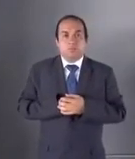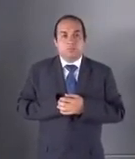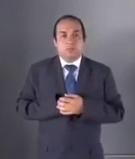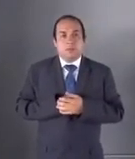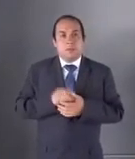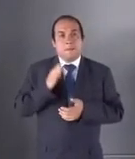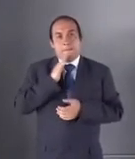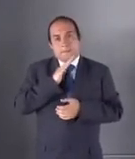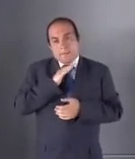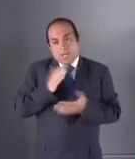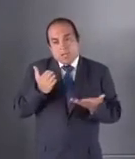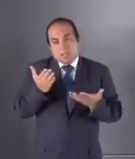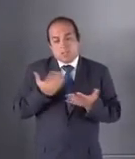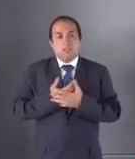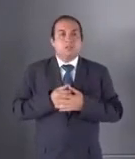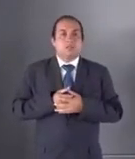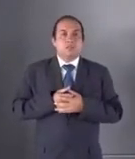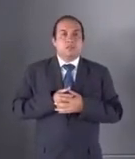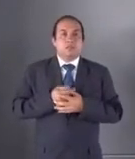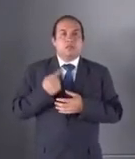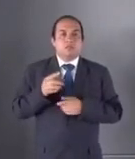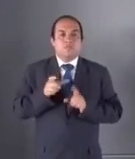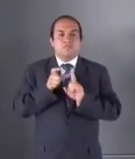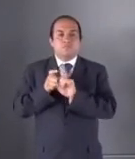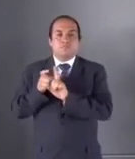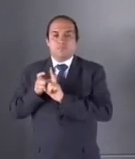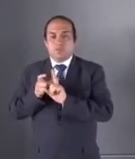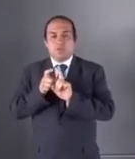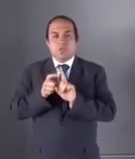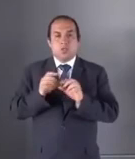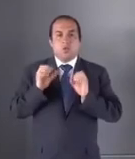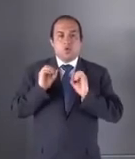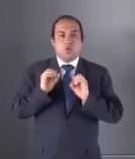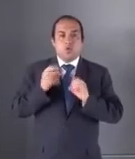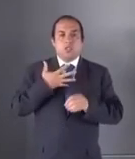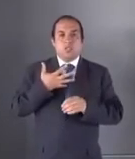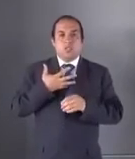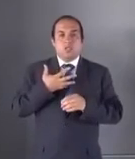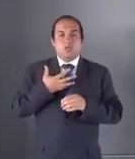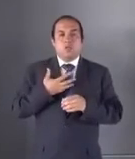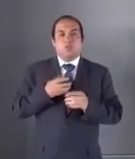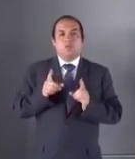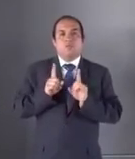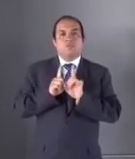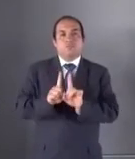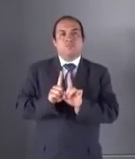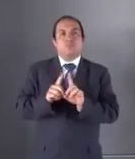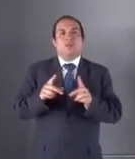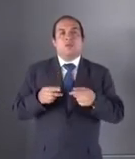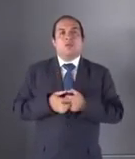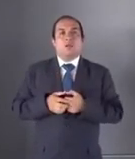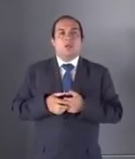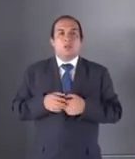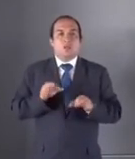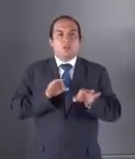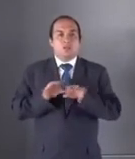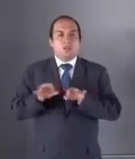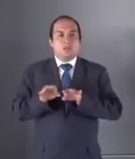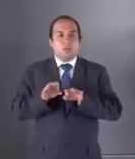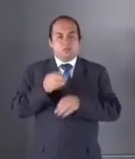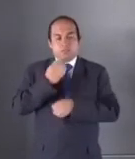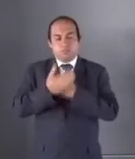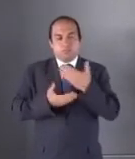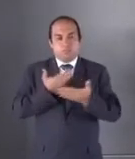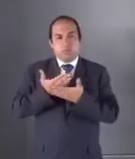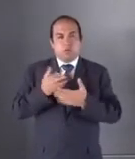malo sería estar protegiendo o siendo tapadera de algún funcionario público, servidor público, sea de un partido político,